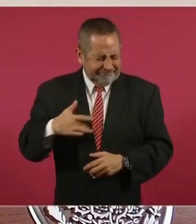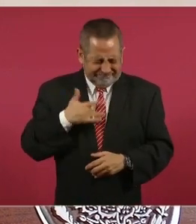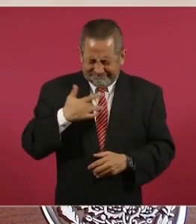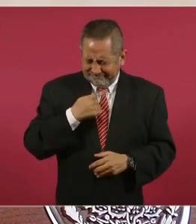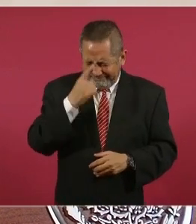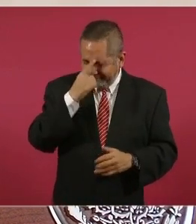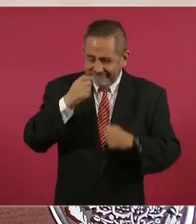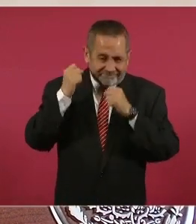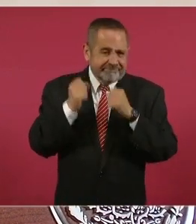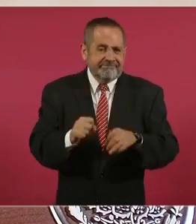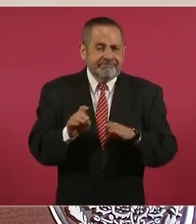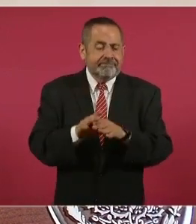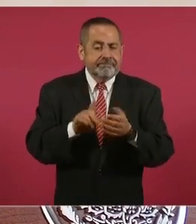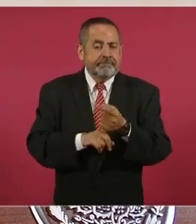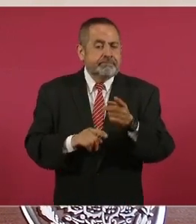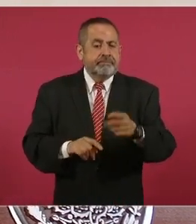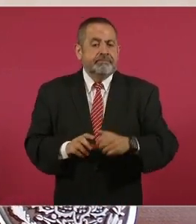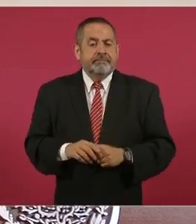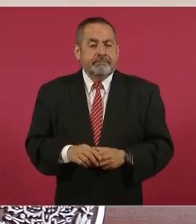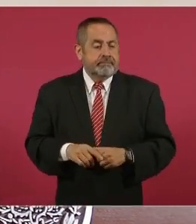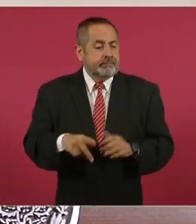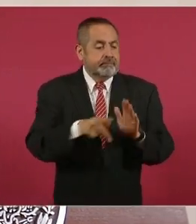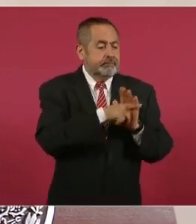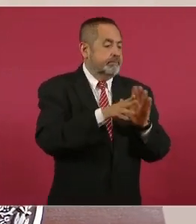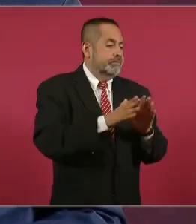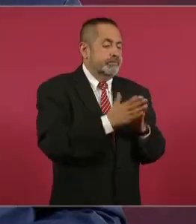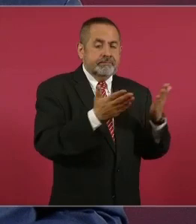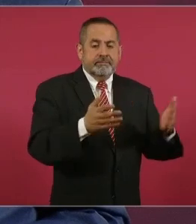seguro que el Reforma